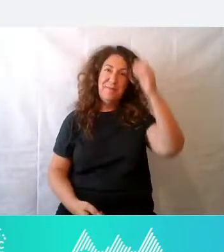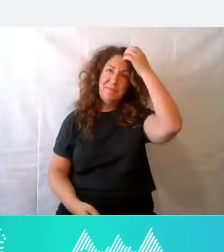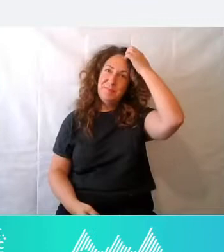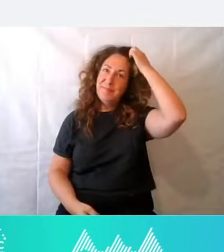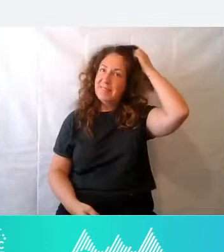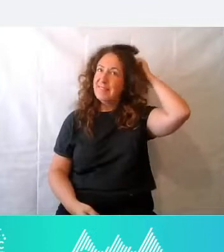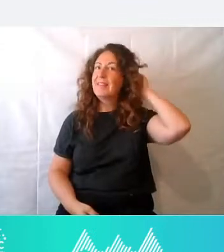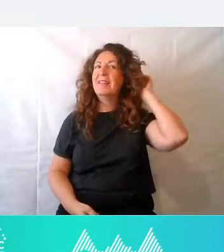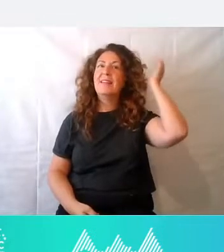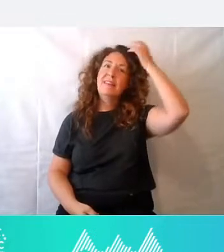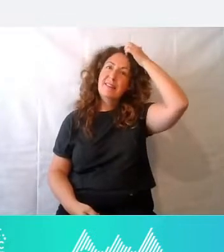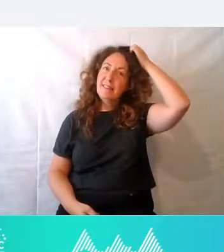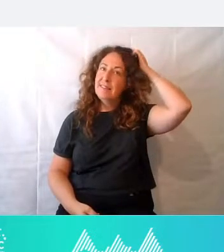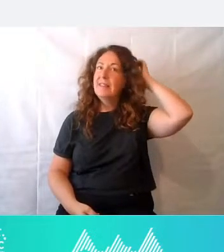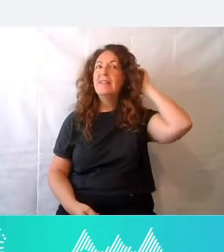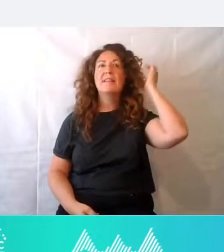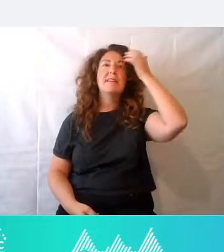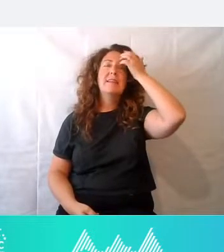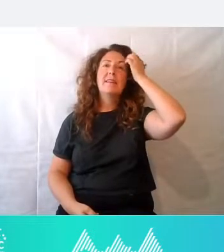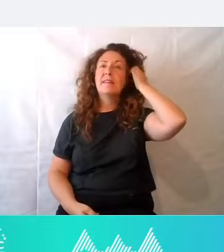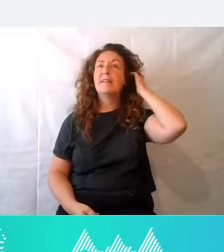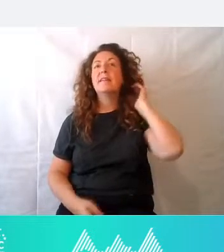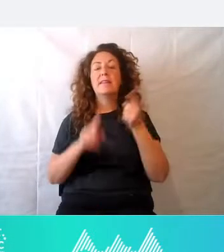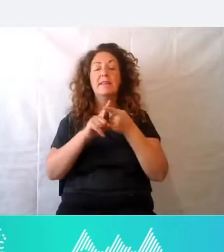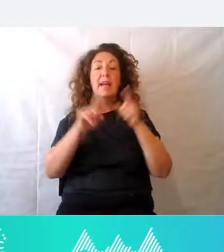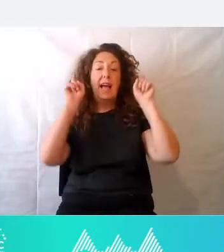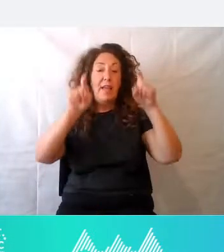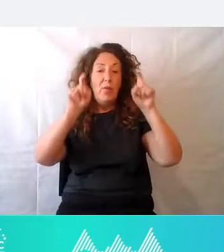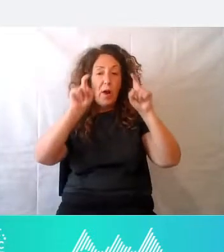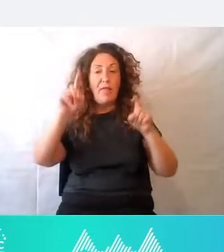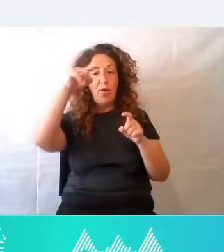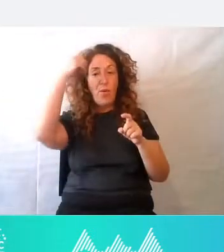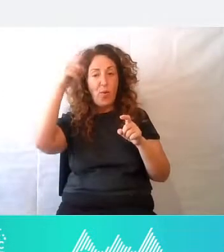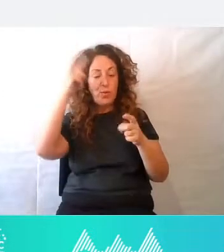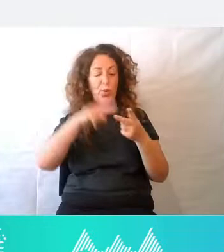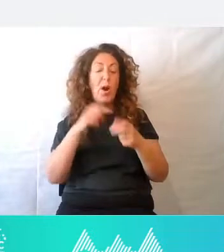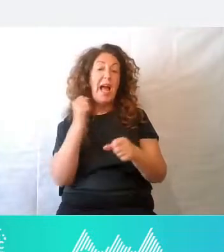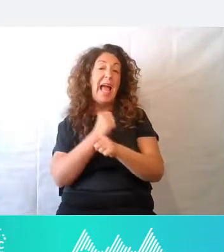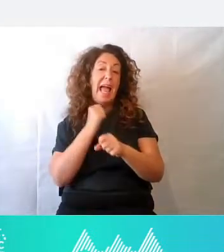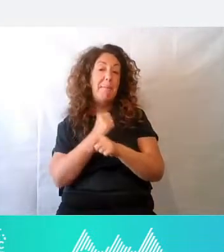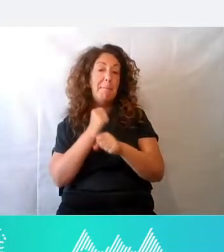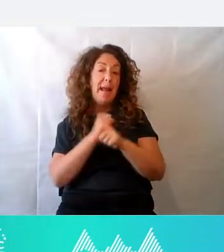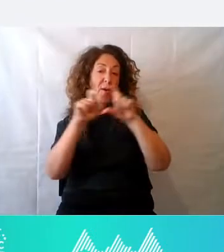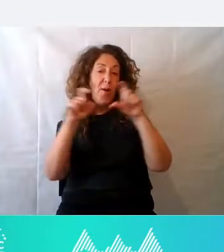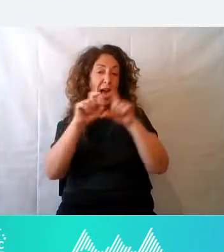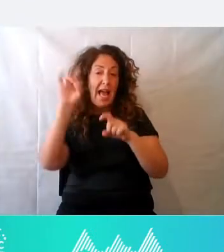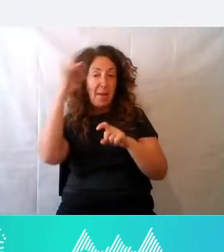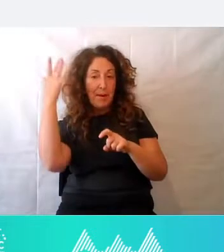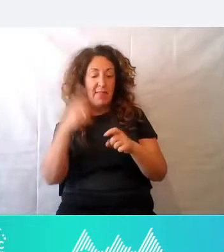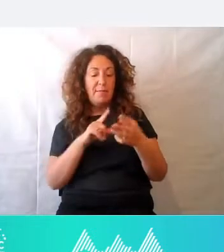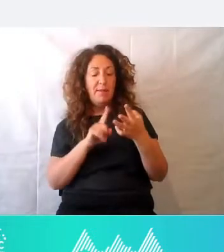tiene tres territorios que uno es la educación y la cultura otro es el empleo y el emprendimiento y el tercero es la